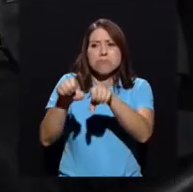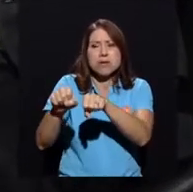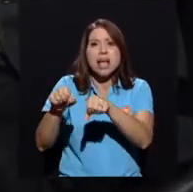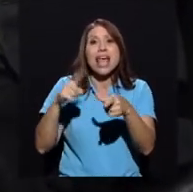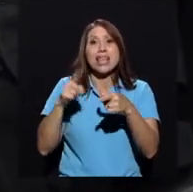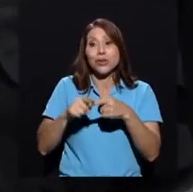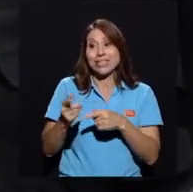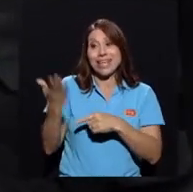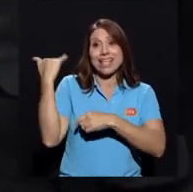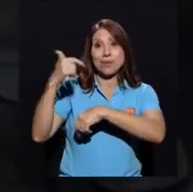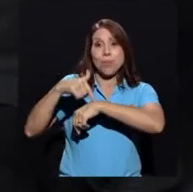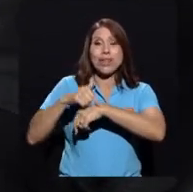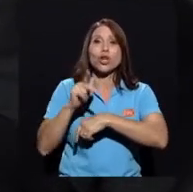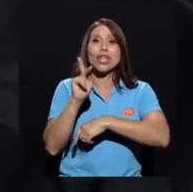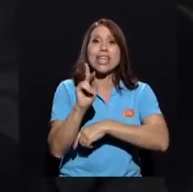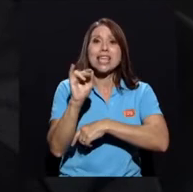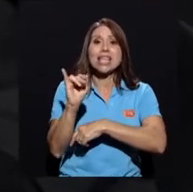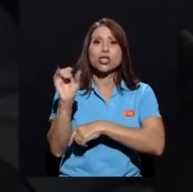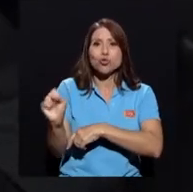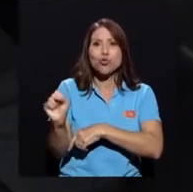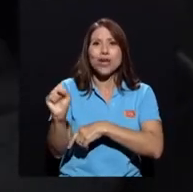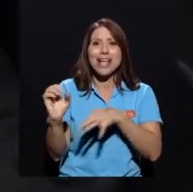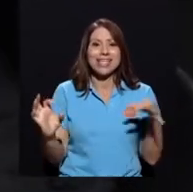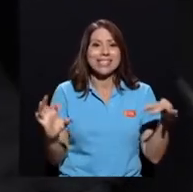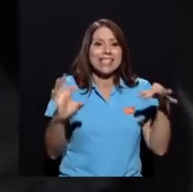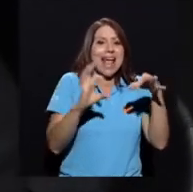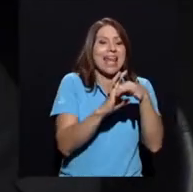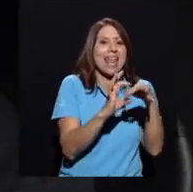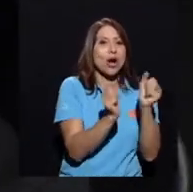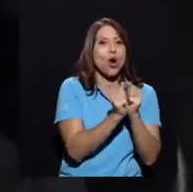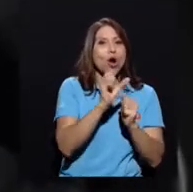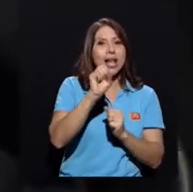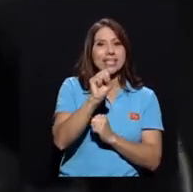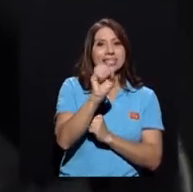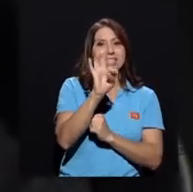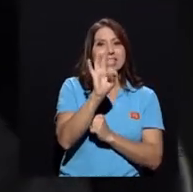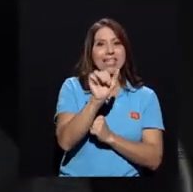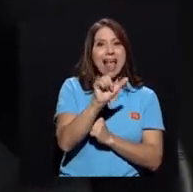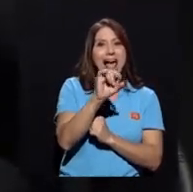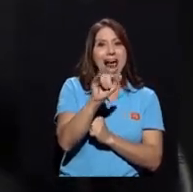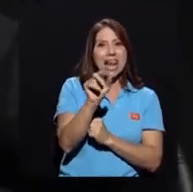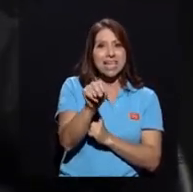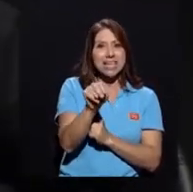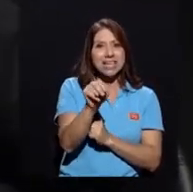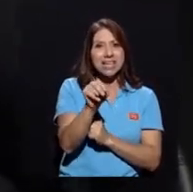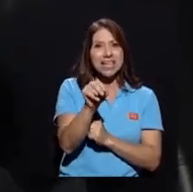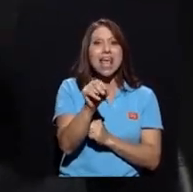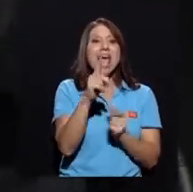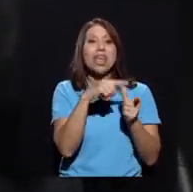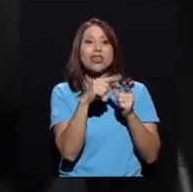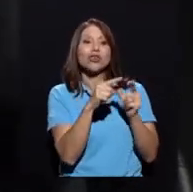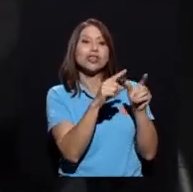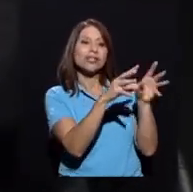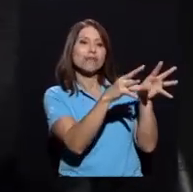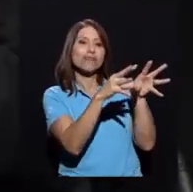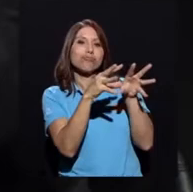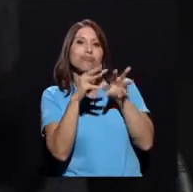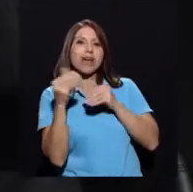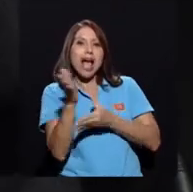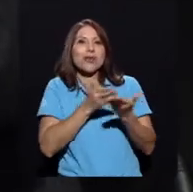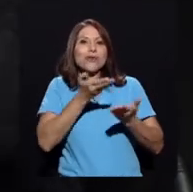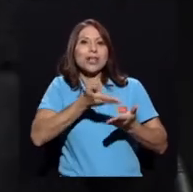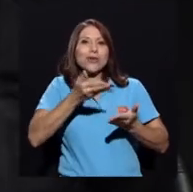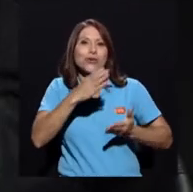alía con Stalin y adopta algunos de los ropajes del estalinismo clásico de la época del